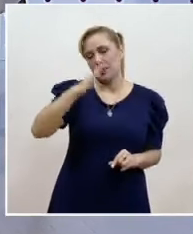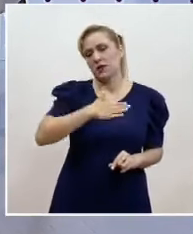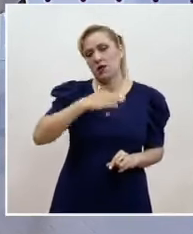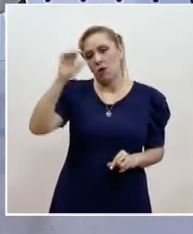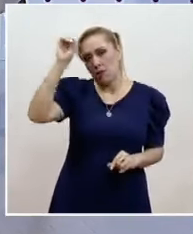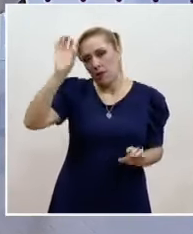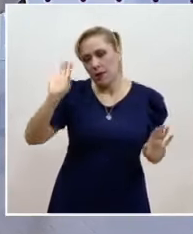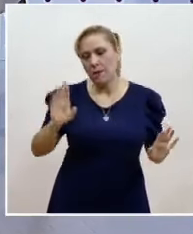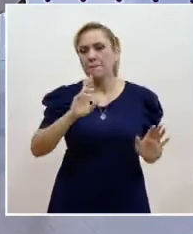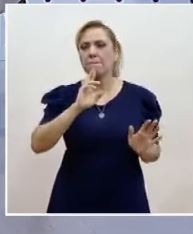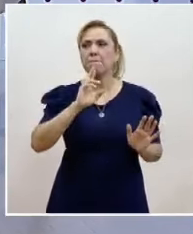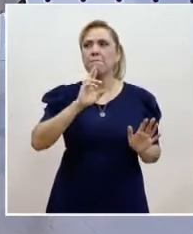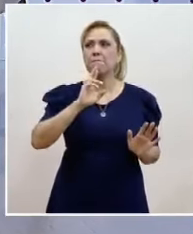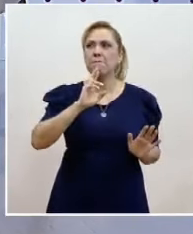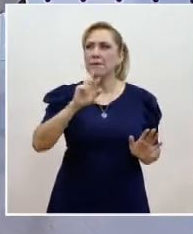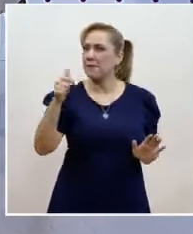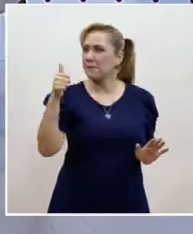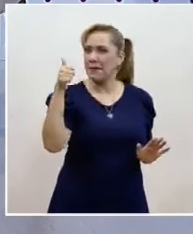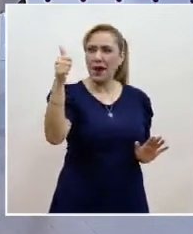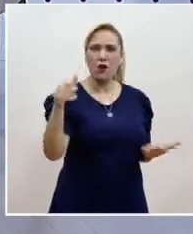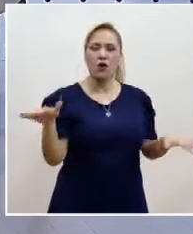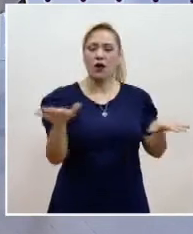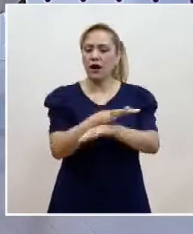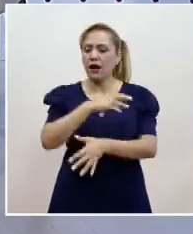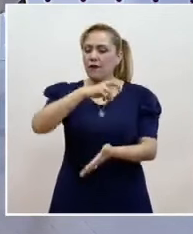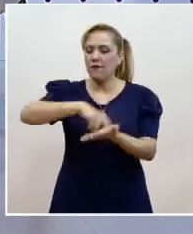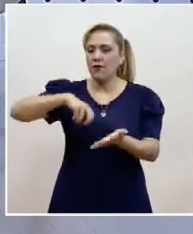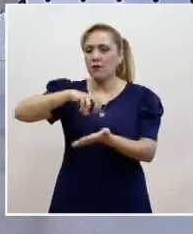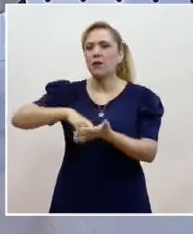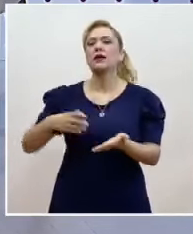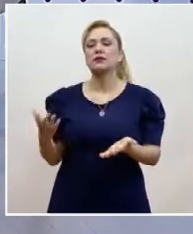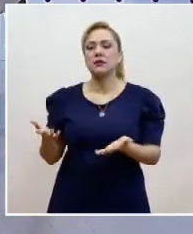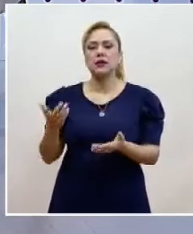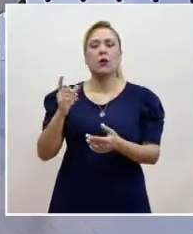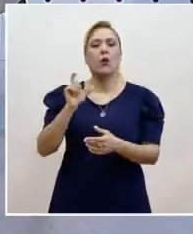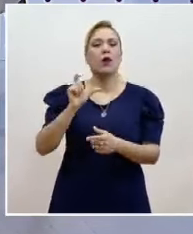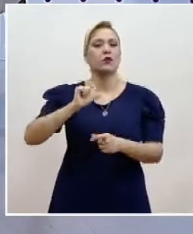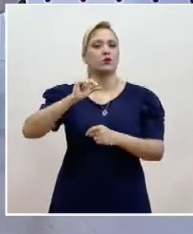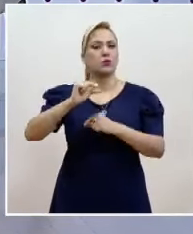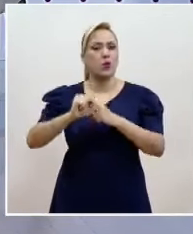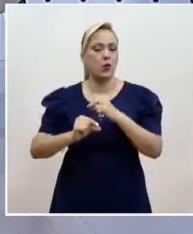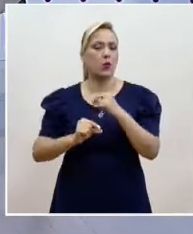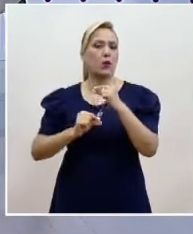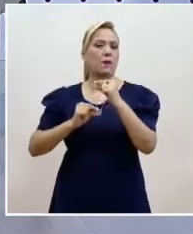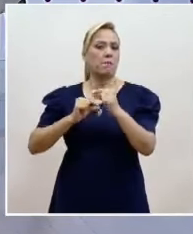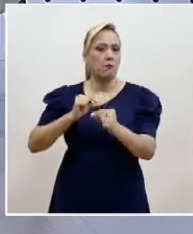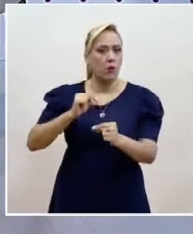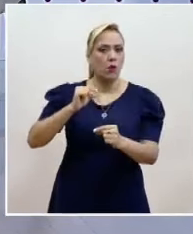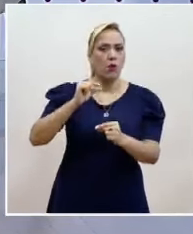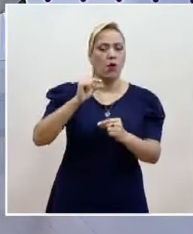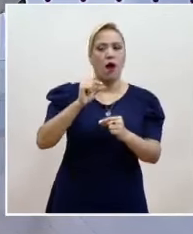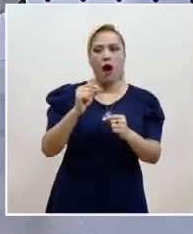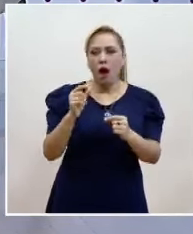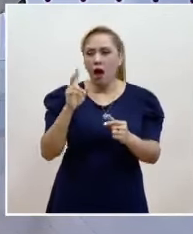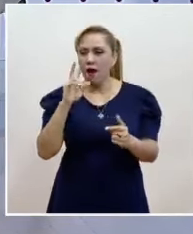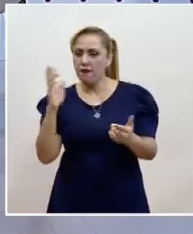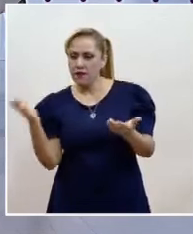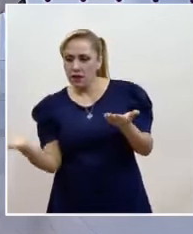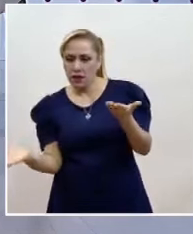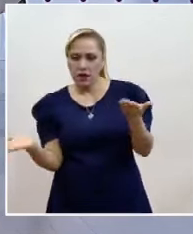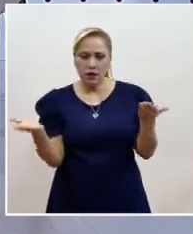las mejores reformas son en las que poco a poco se van haciendo los cambios, que va permitiendo una asimilación por parte